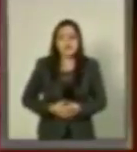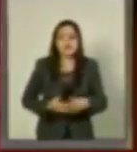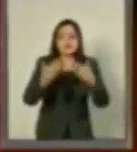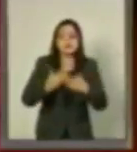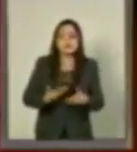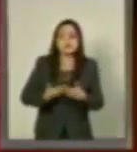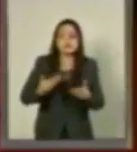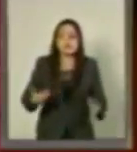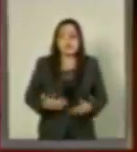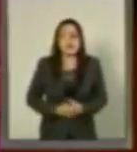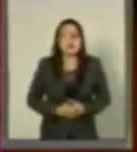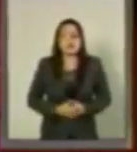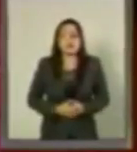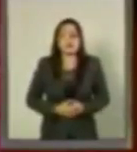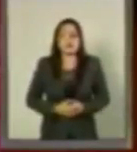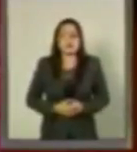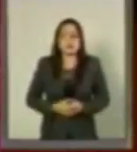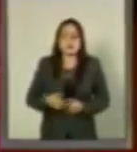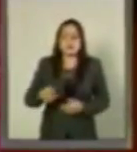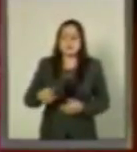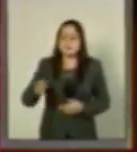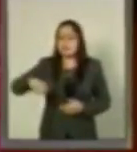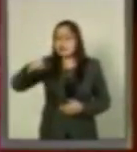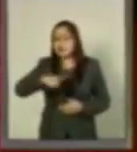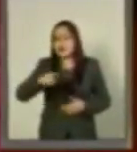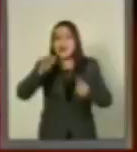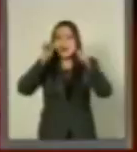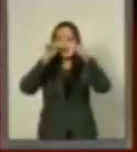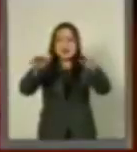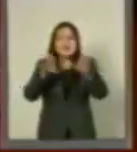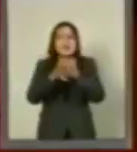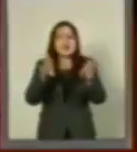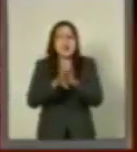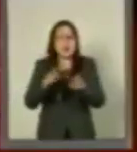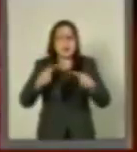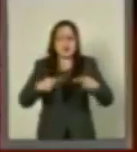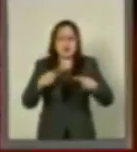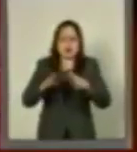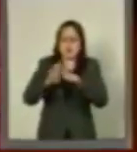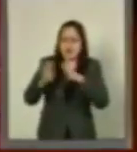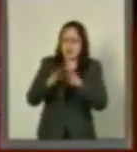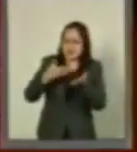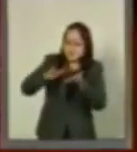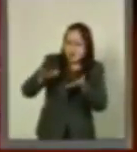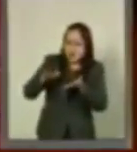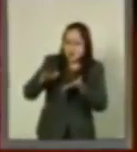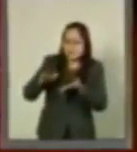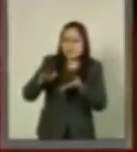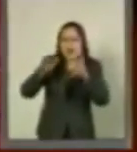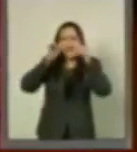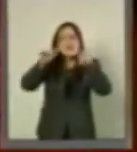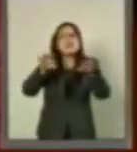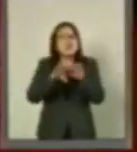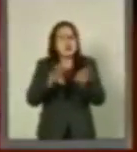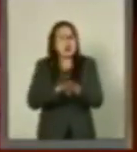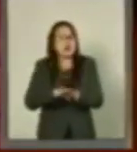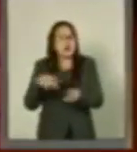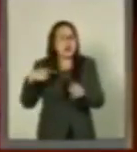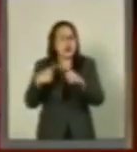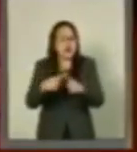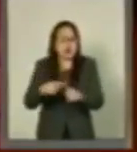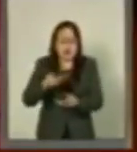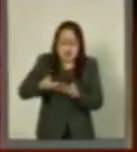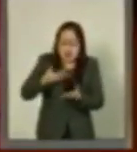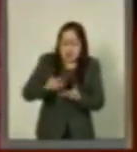otra, ¿cómo van a atender a los posibles deportados? Porque si hasta ahorita el número es